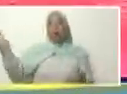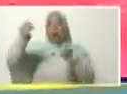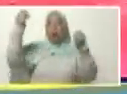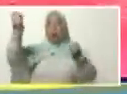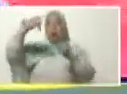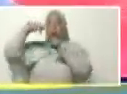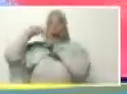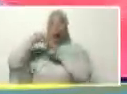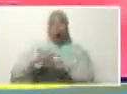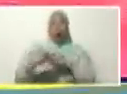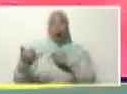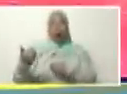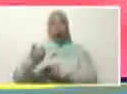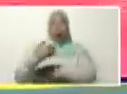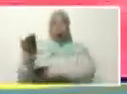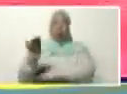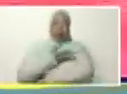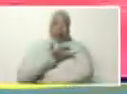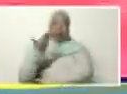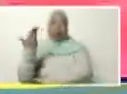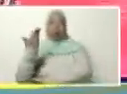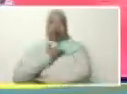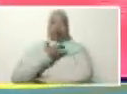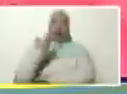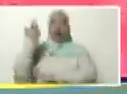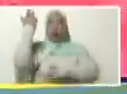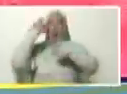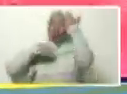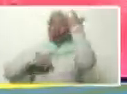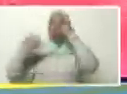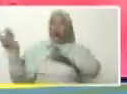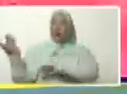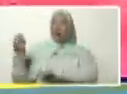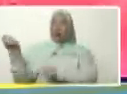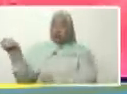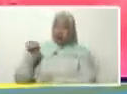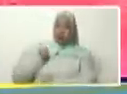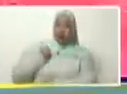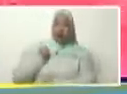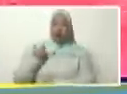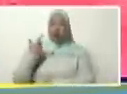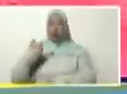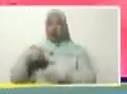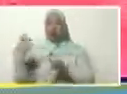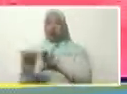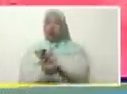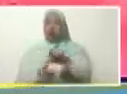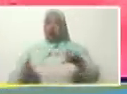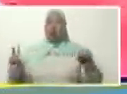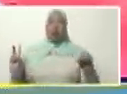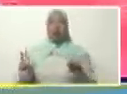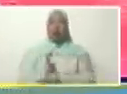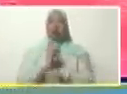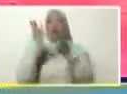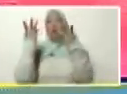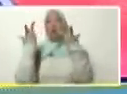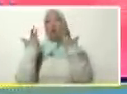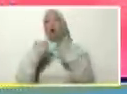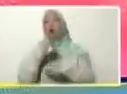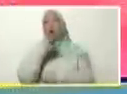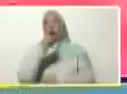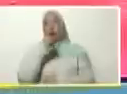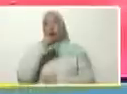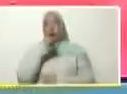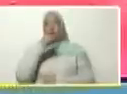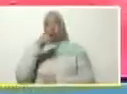contra, cuántos intentos de derrocarlo, cuántos intentos de matarlo, cuántos intentos de debilitarlo, cuántos intentos